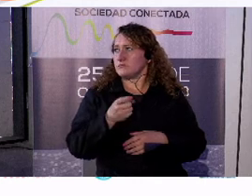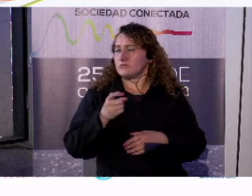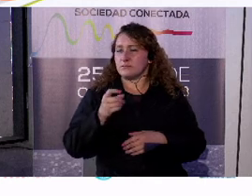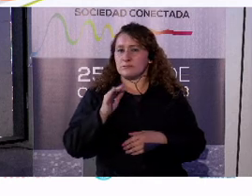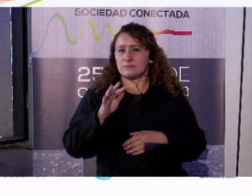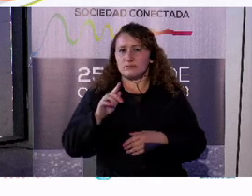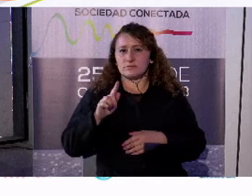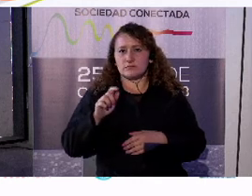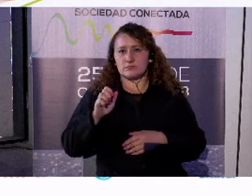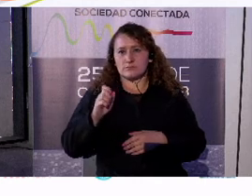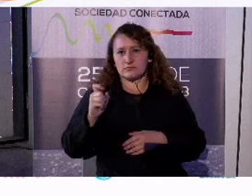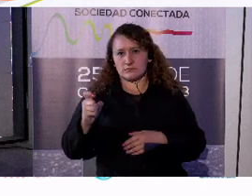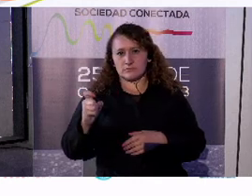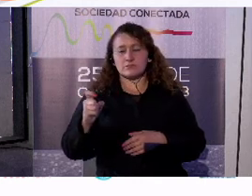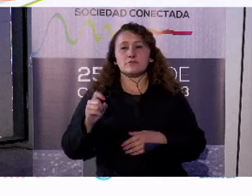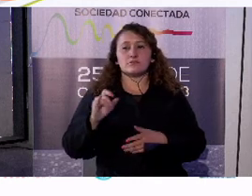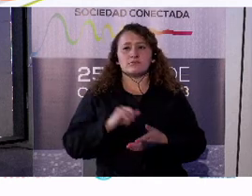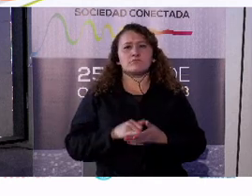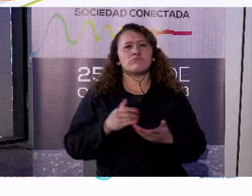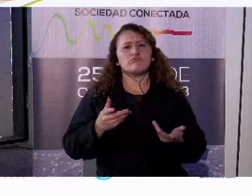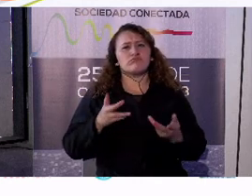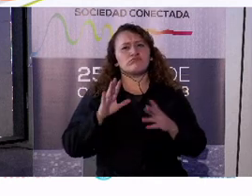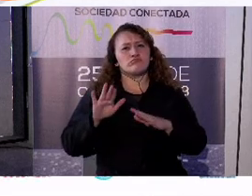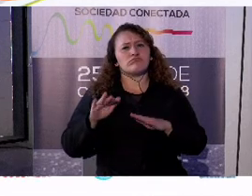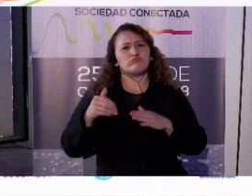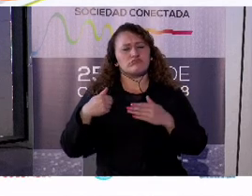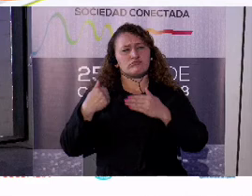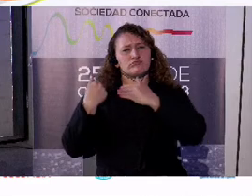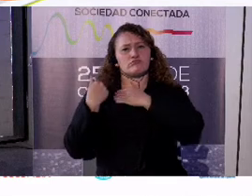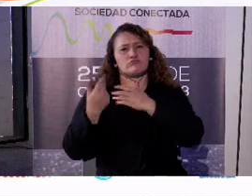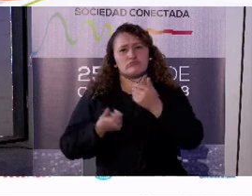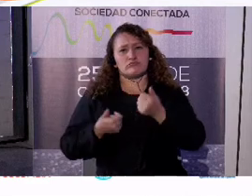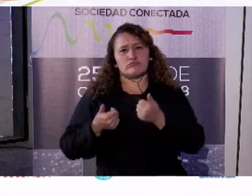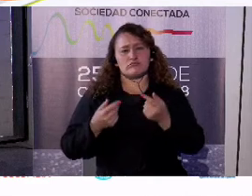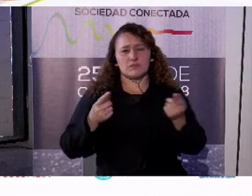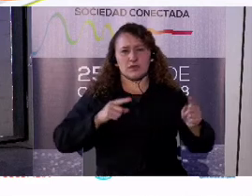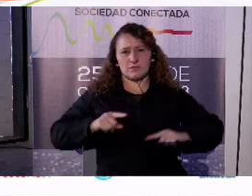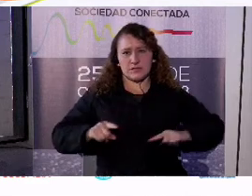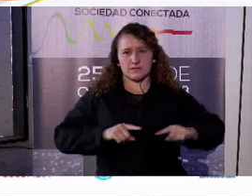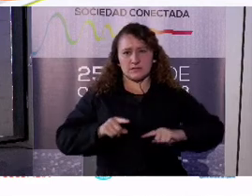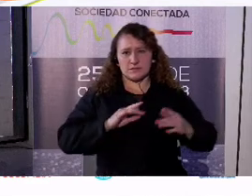w n es implementar y administrar la red sigfox